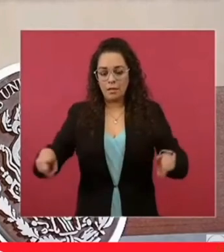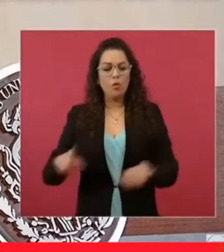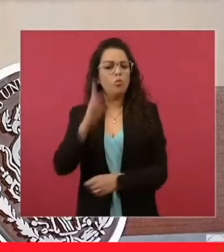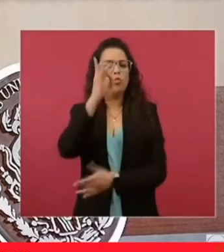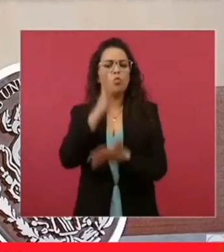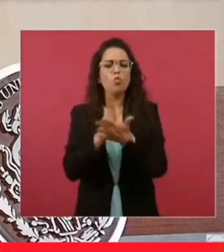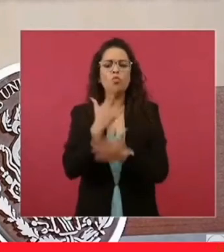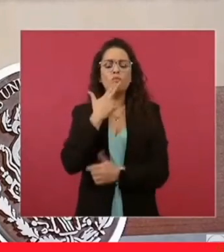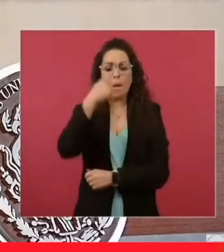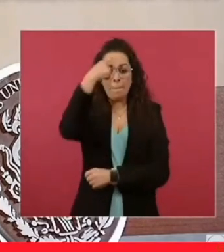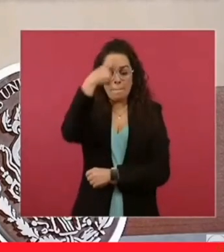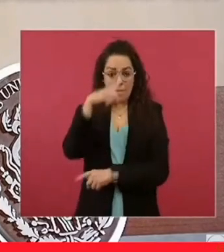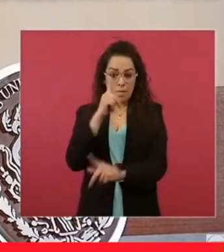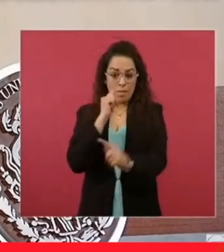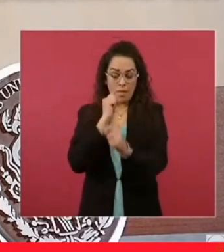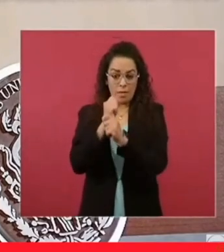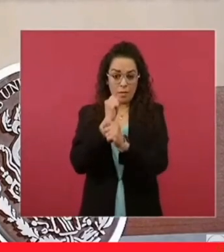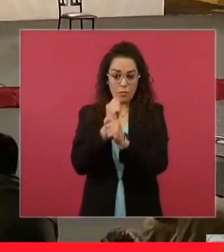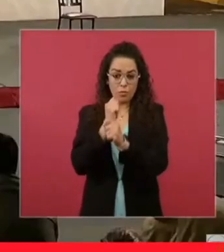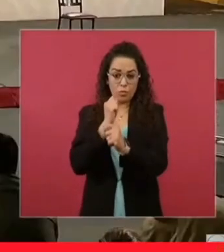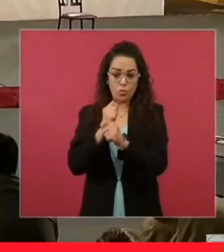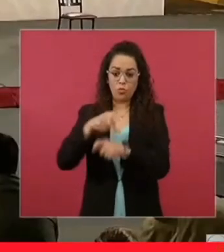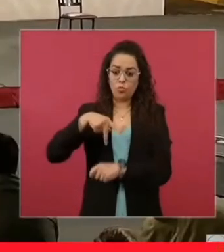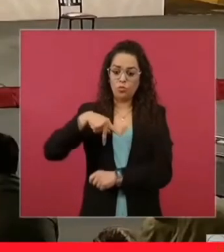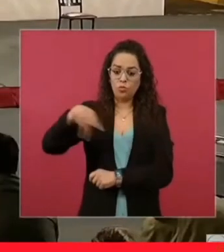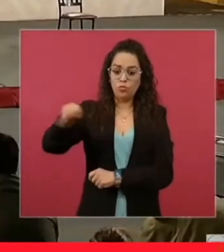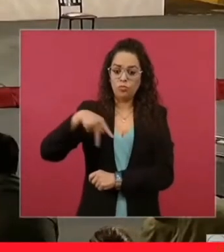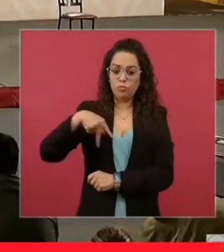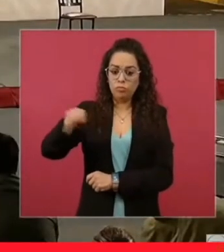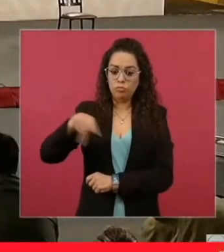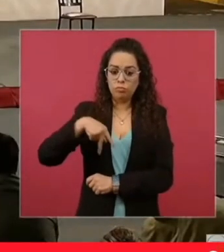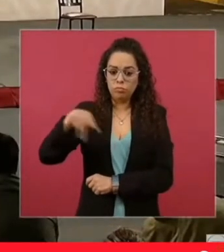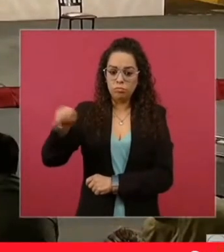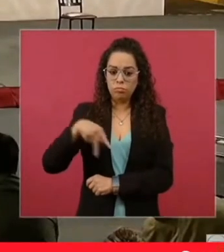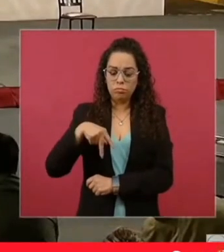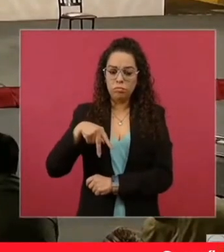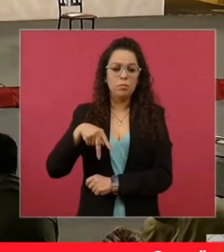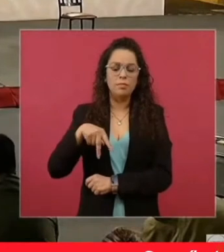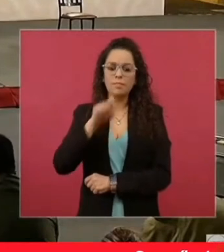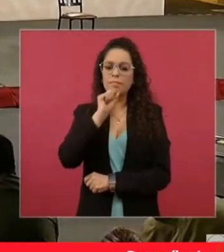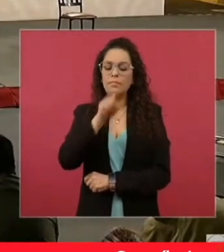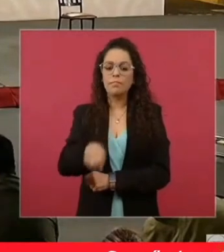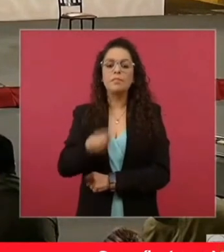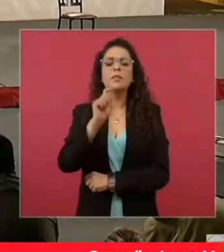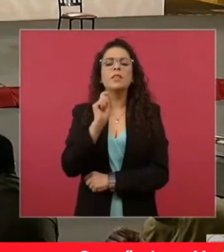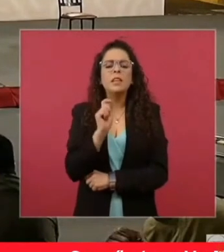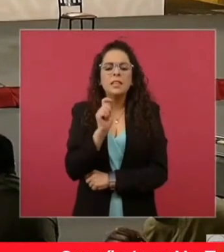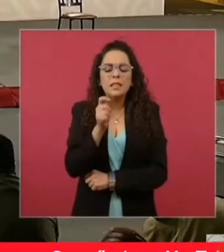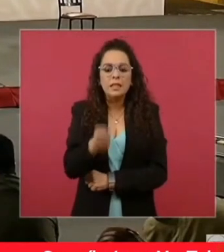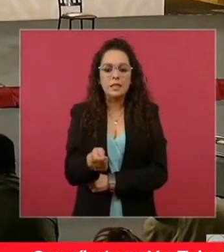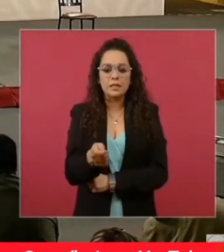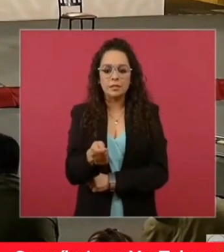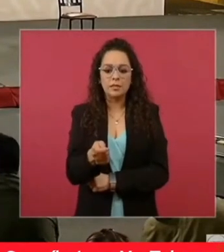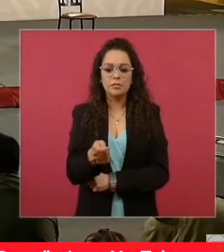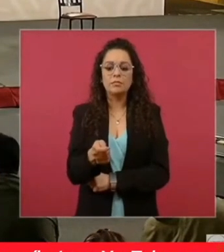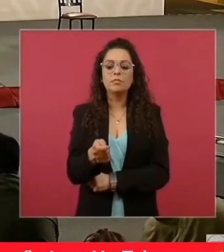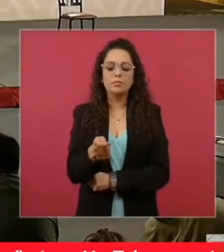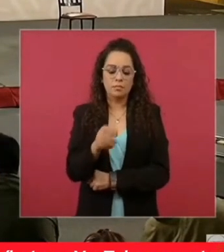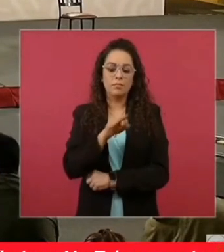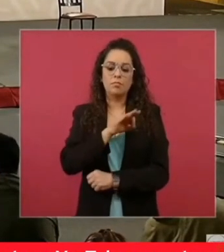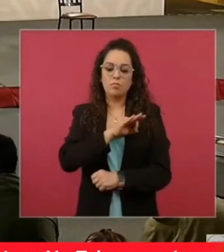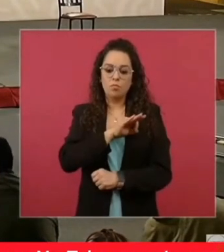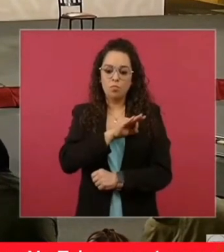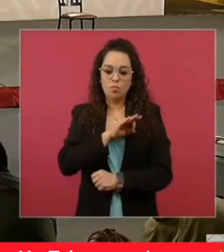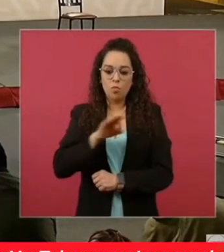de comunicación de carga sino que también habilita la posibilidad de poner en valor